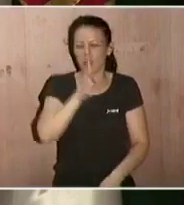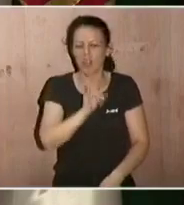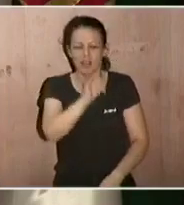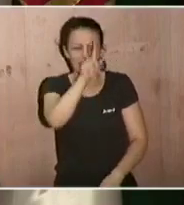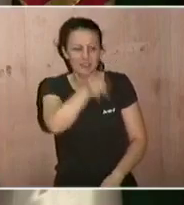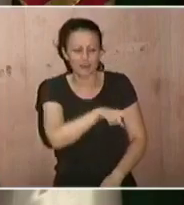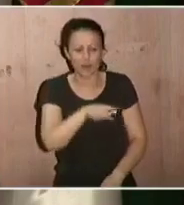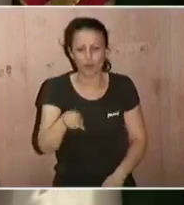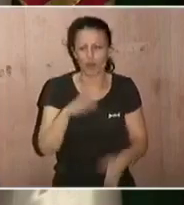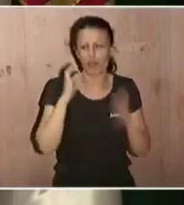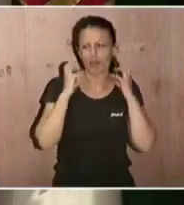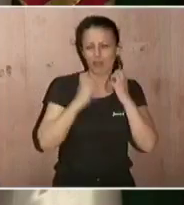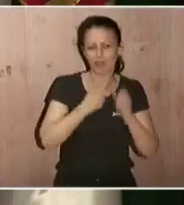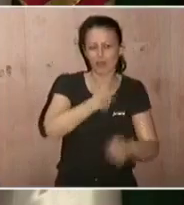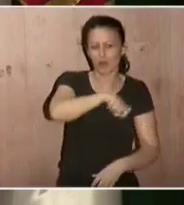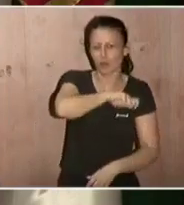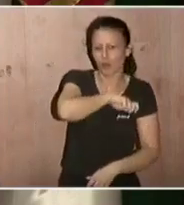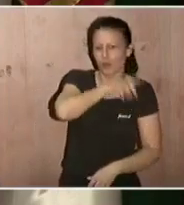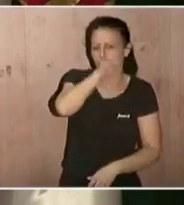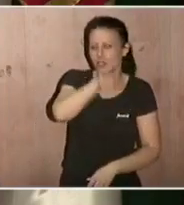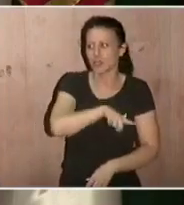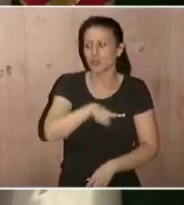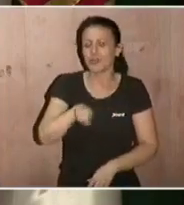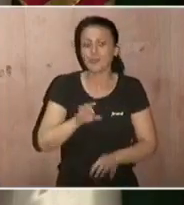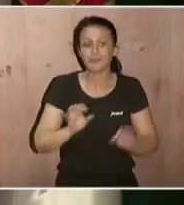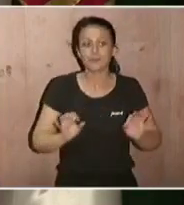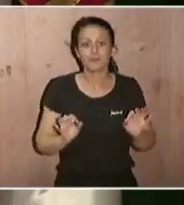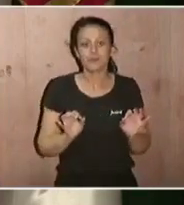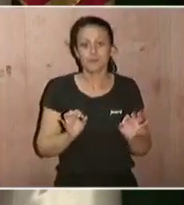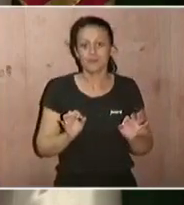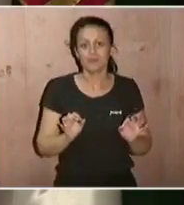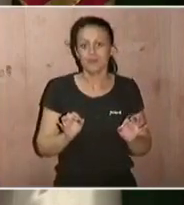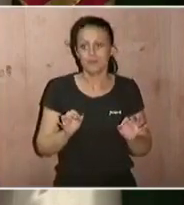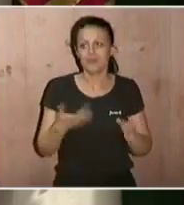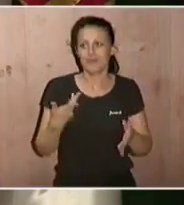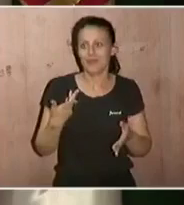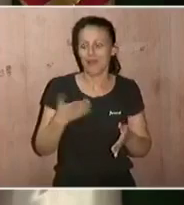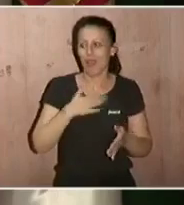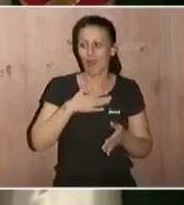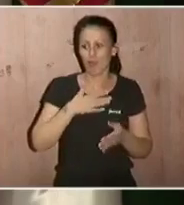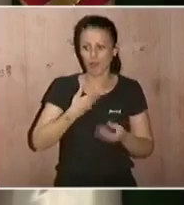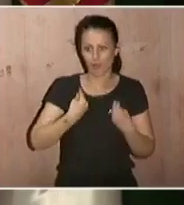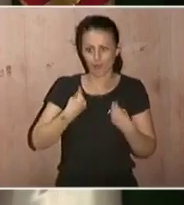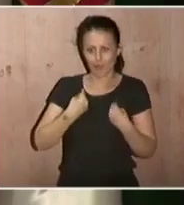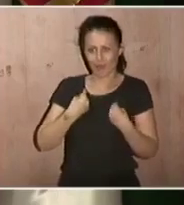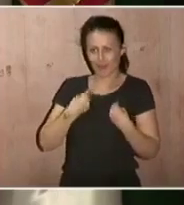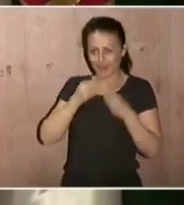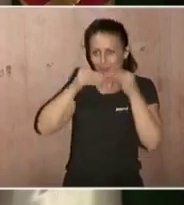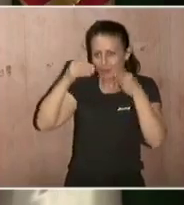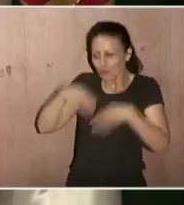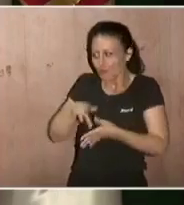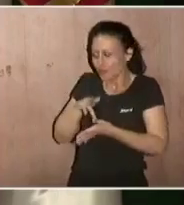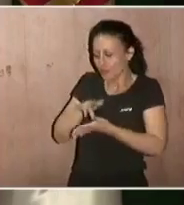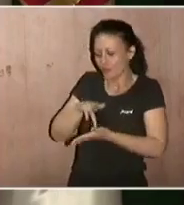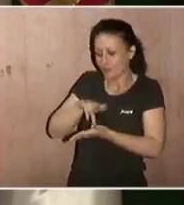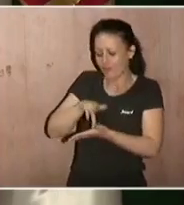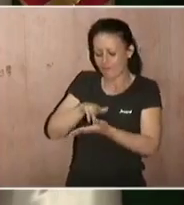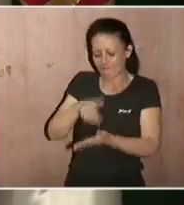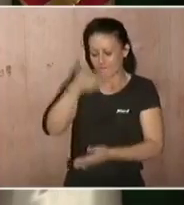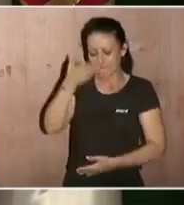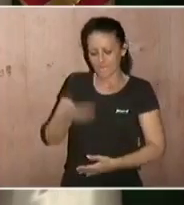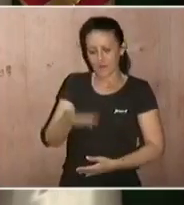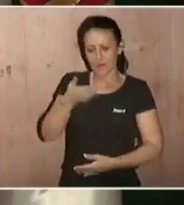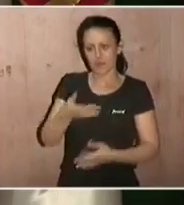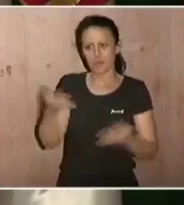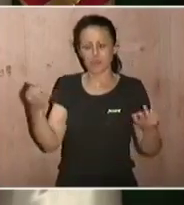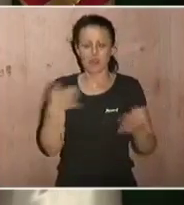de catedrático español. En esas propias vivencias cobra para mí una singular importancia mi